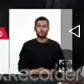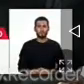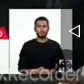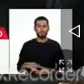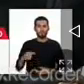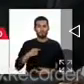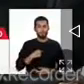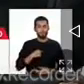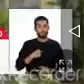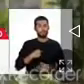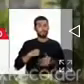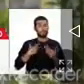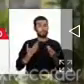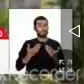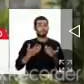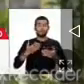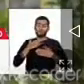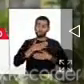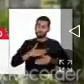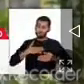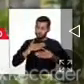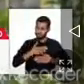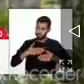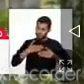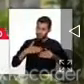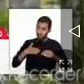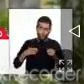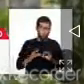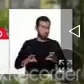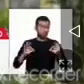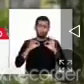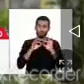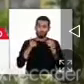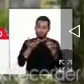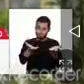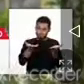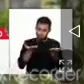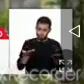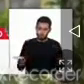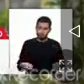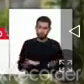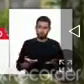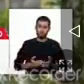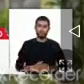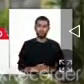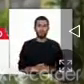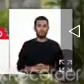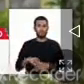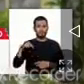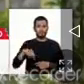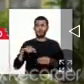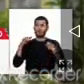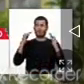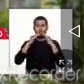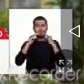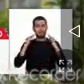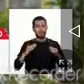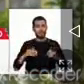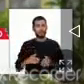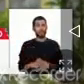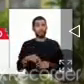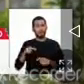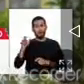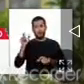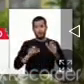me resulta sumamente grato recibirlos en Palacio, en esta casa del